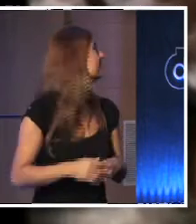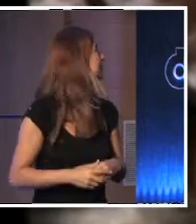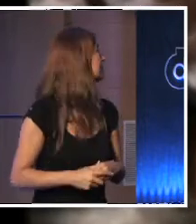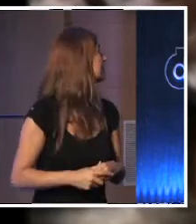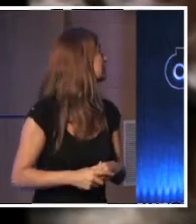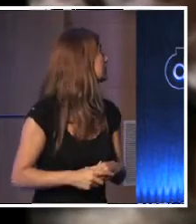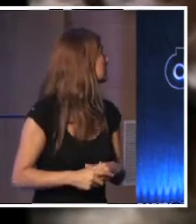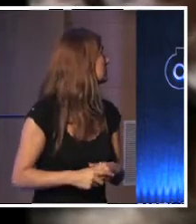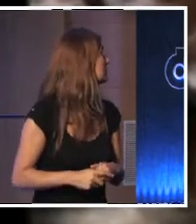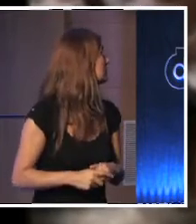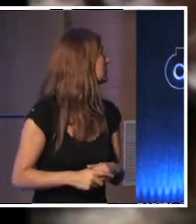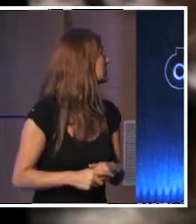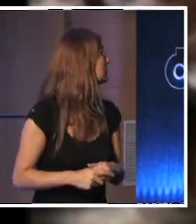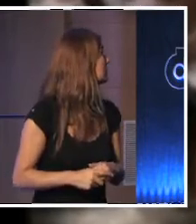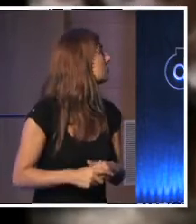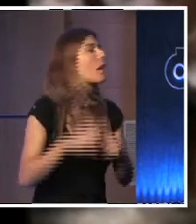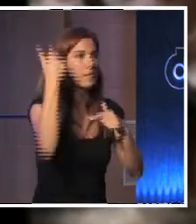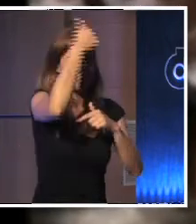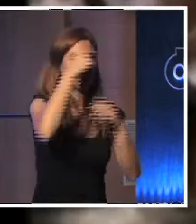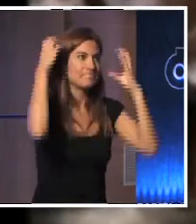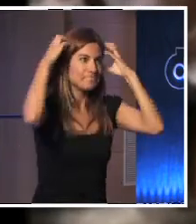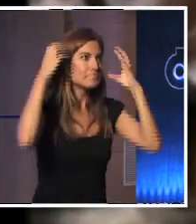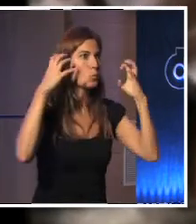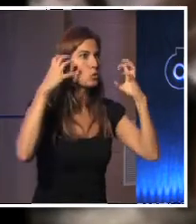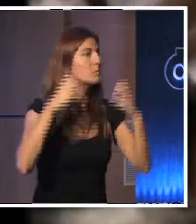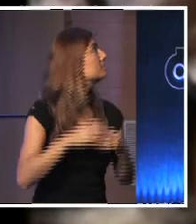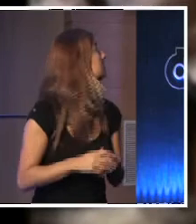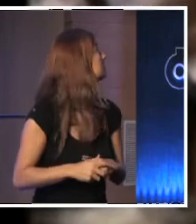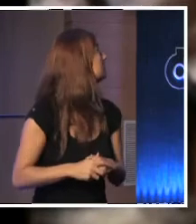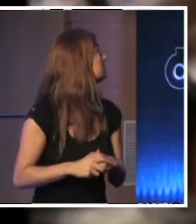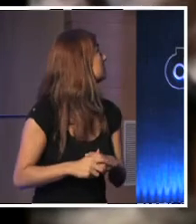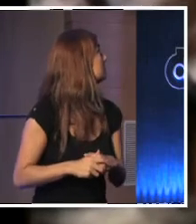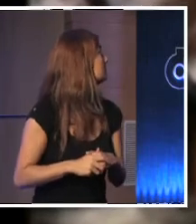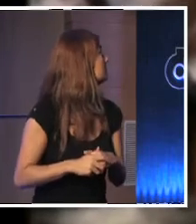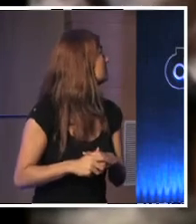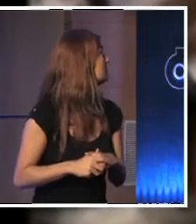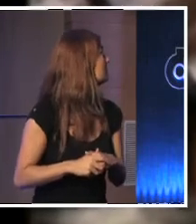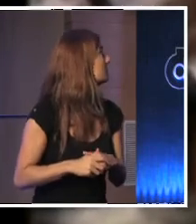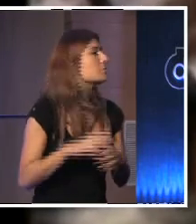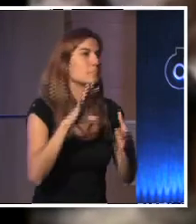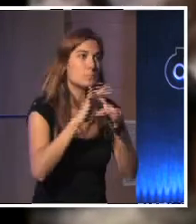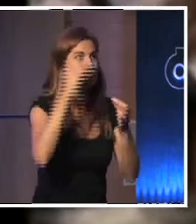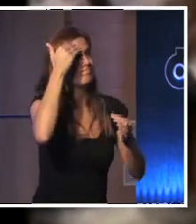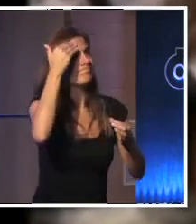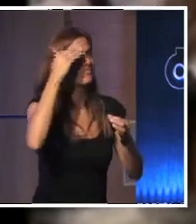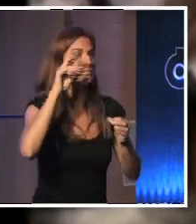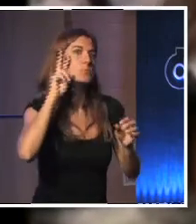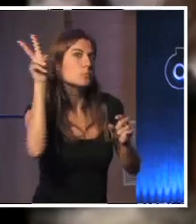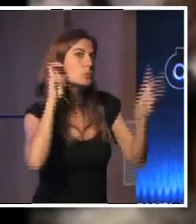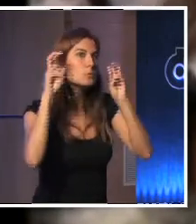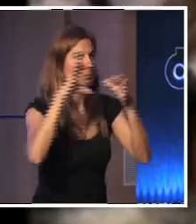Sus músculos hacen que sus orejas giren, roten, se eleven o bajen para que sepan de dónde proviene el peligro potencial.